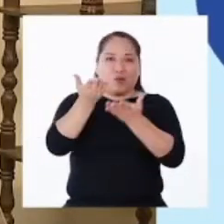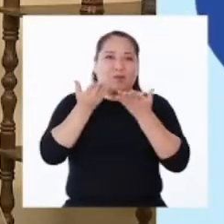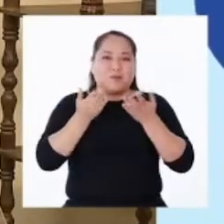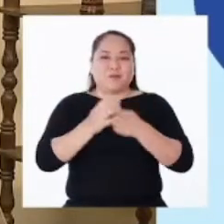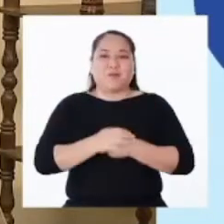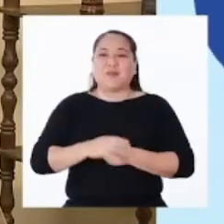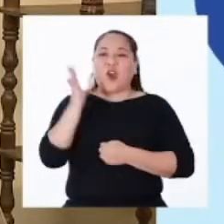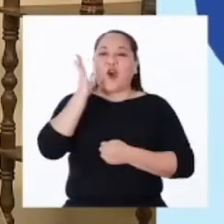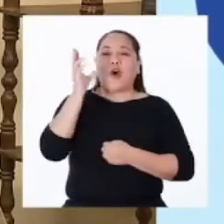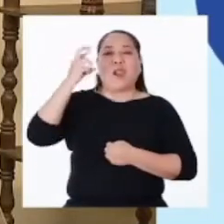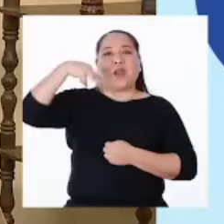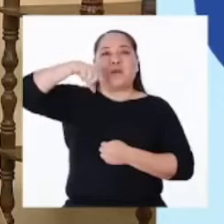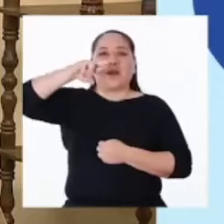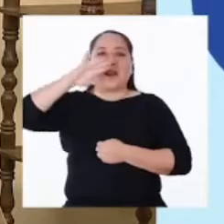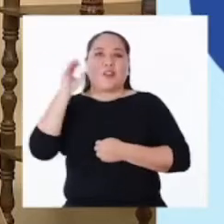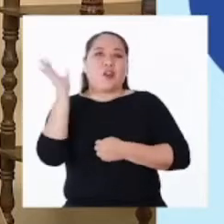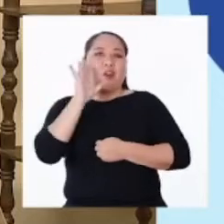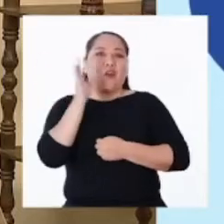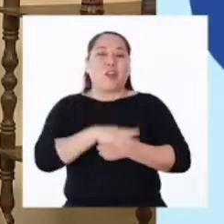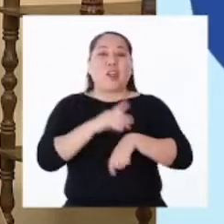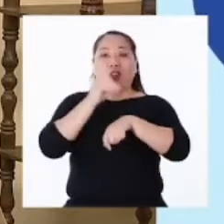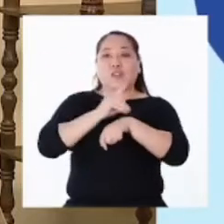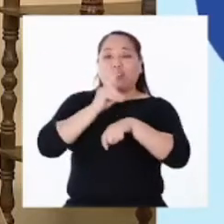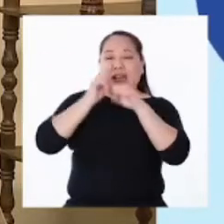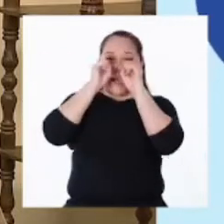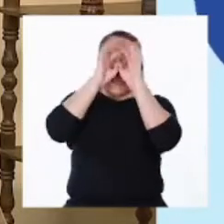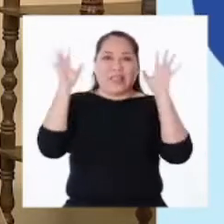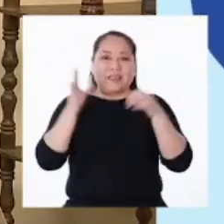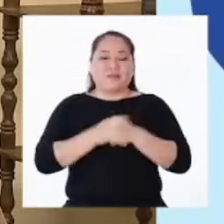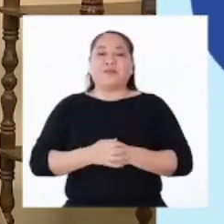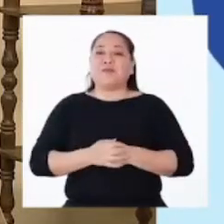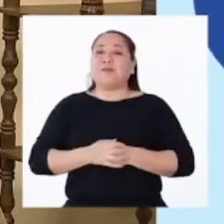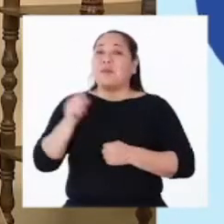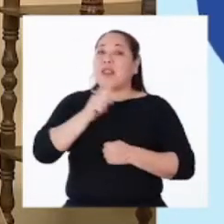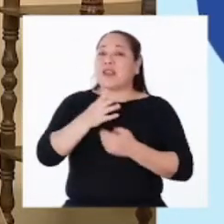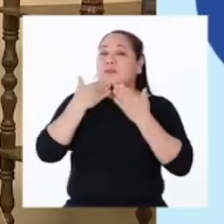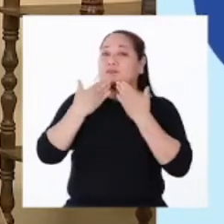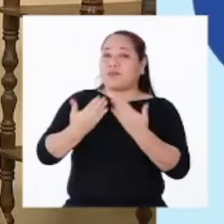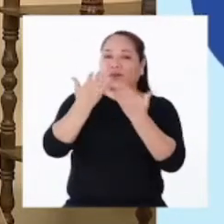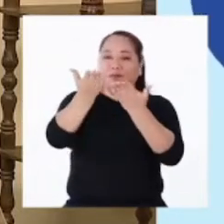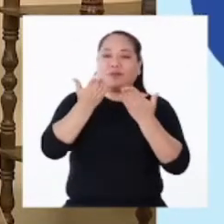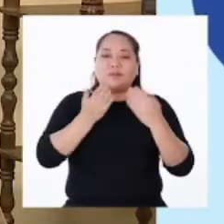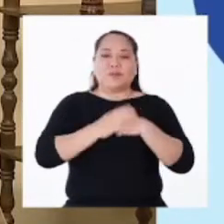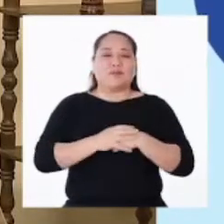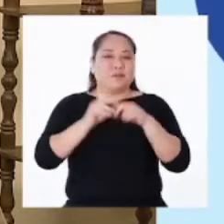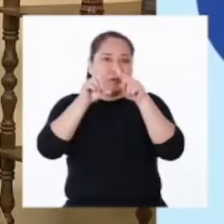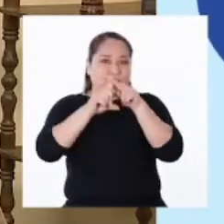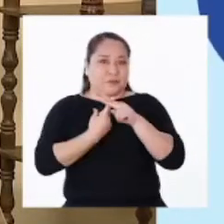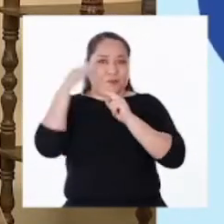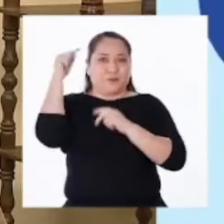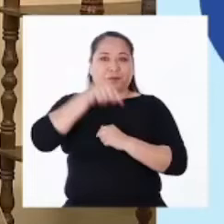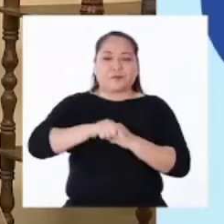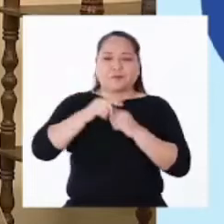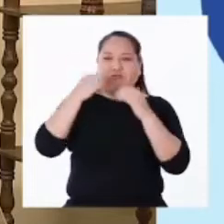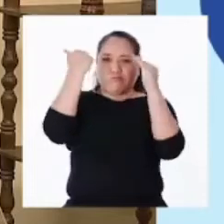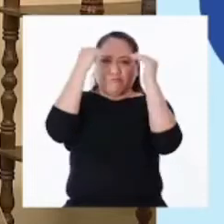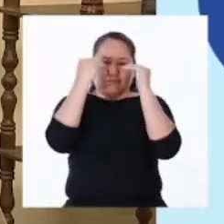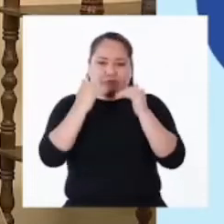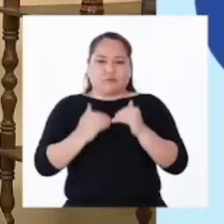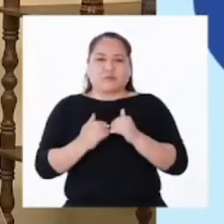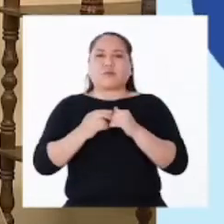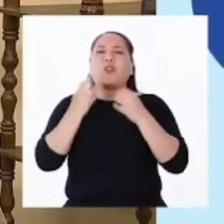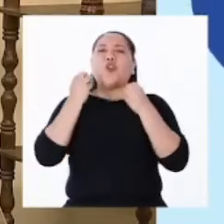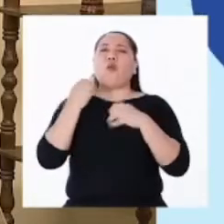invitación. Empecemos por la estructura del sistema cardiovascular, el cual está formado por el corazón y los